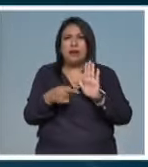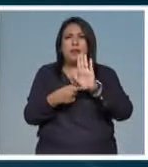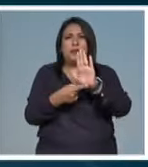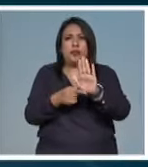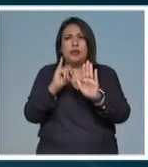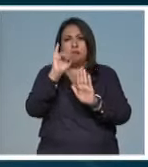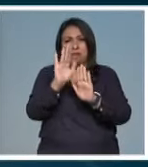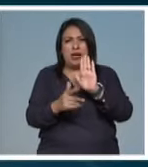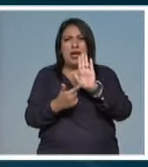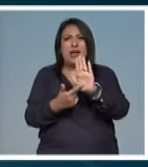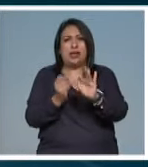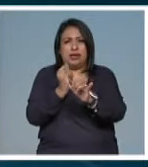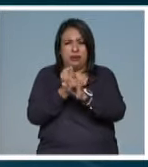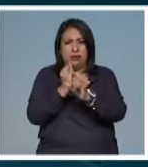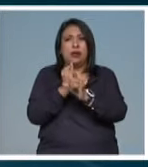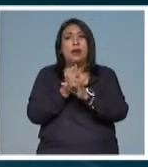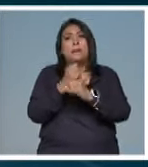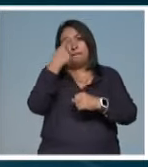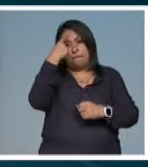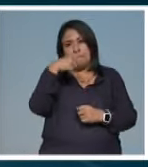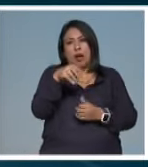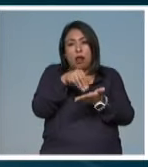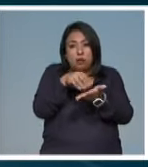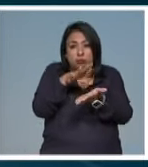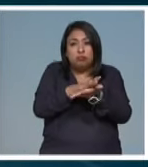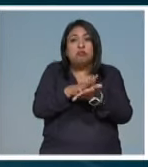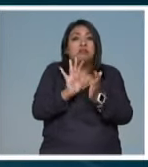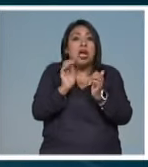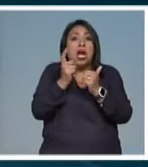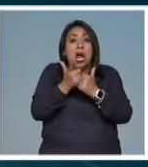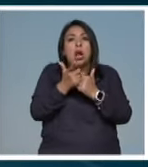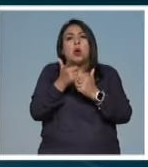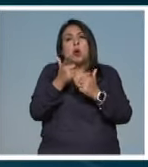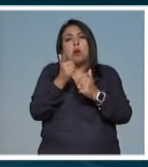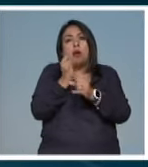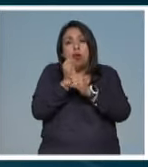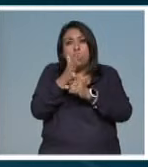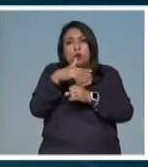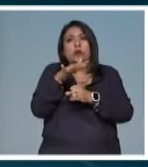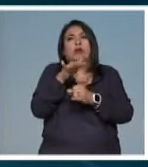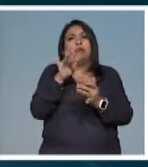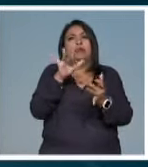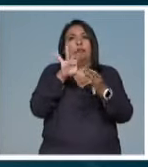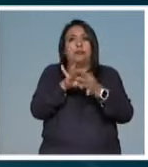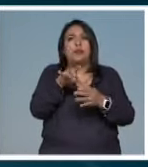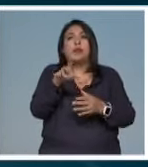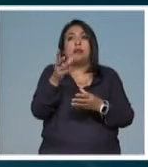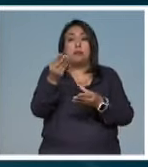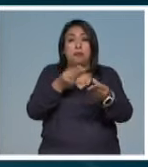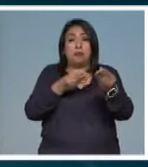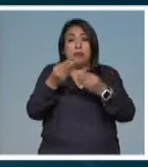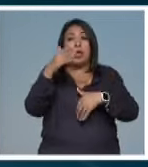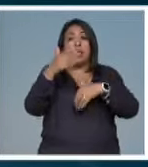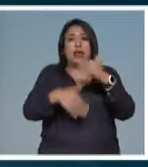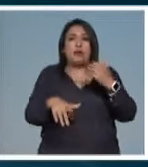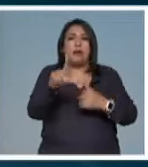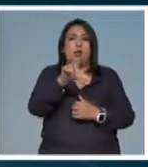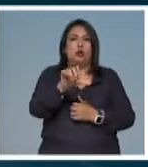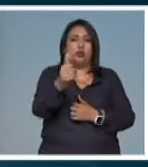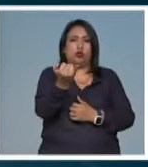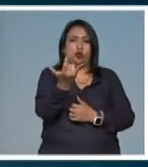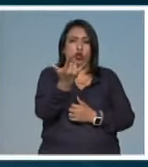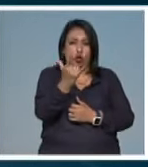la descripción de la página para que tome nota y cualquier buscador los va a llevar hacia esa dirección. La recepción va a ser hasta el lunes